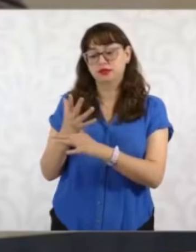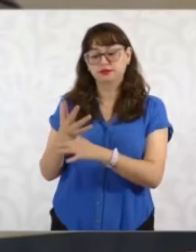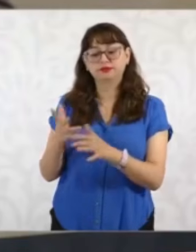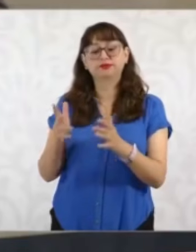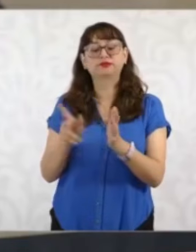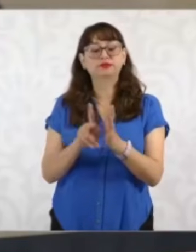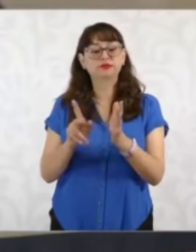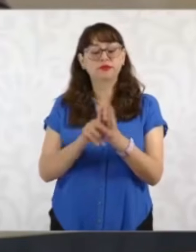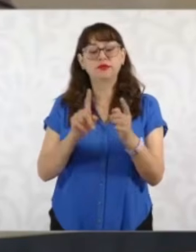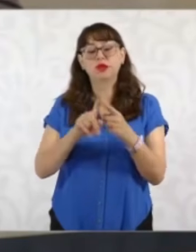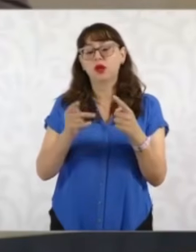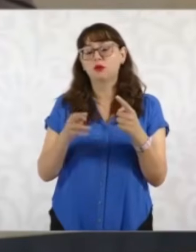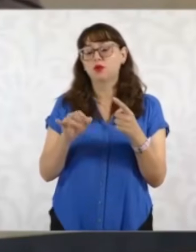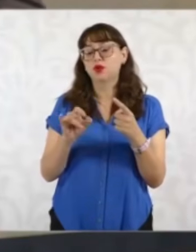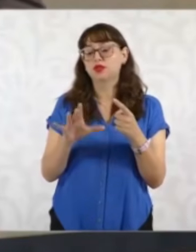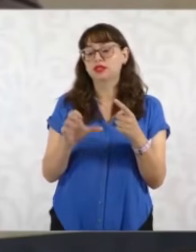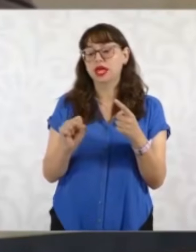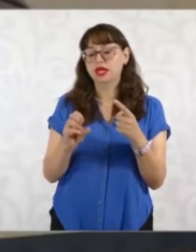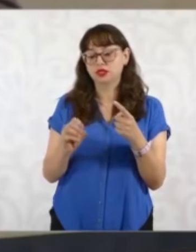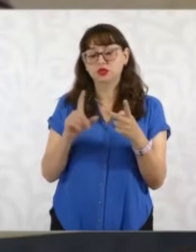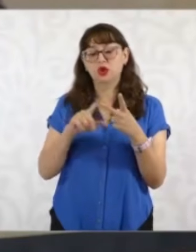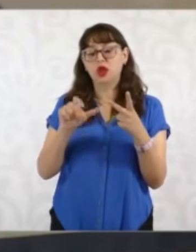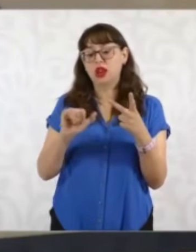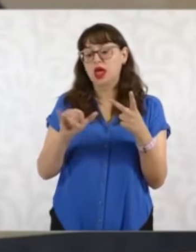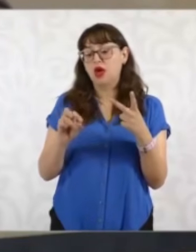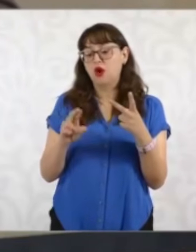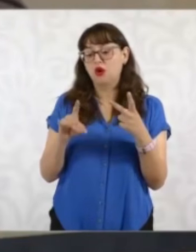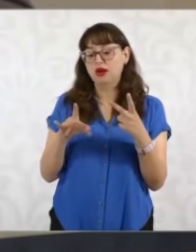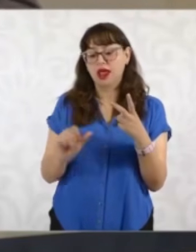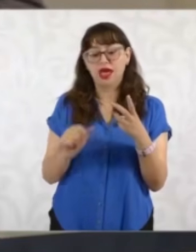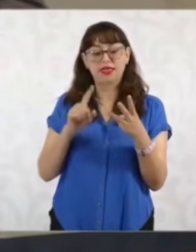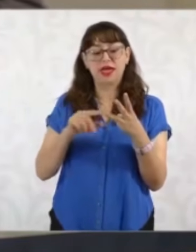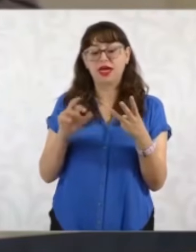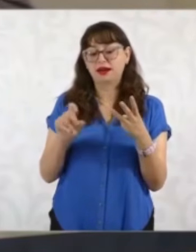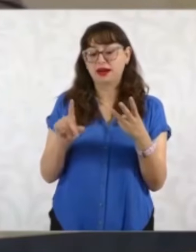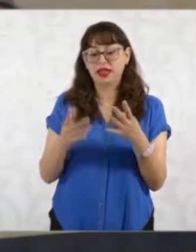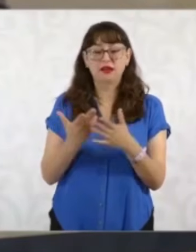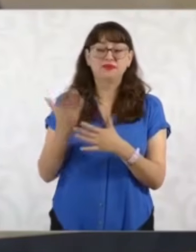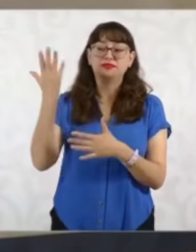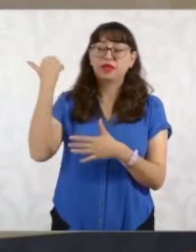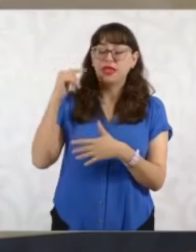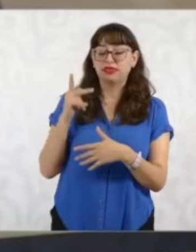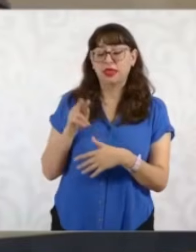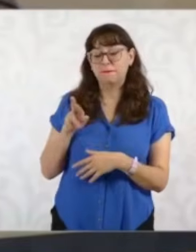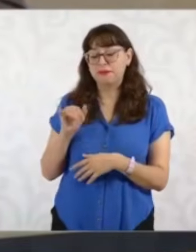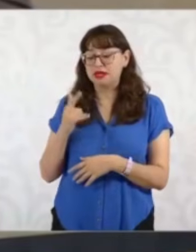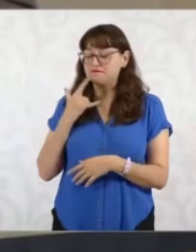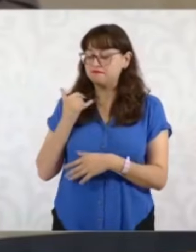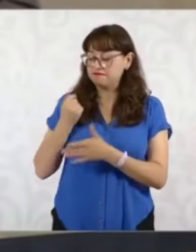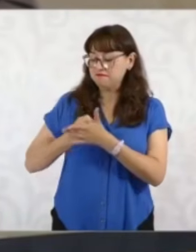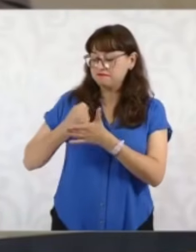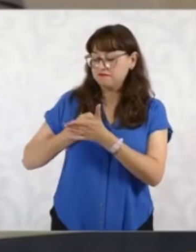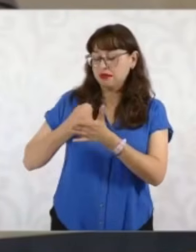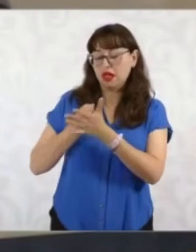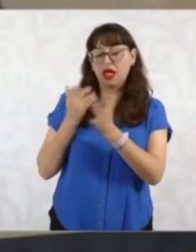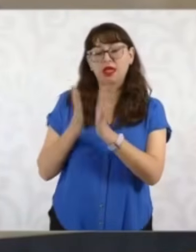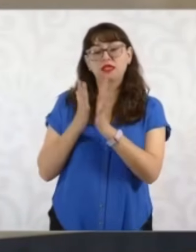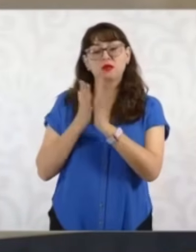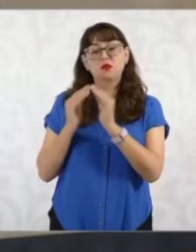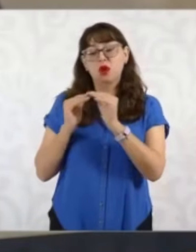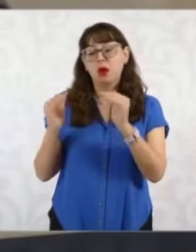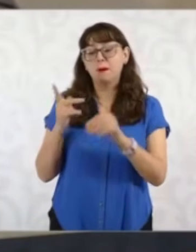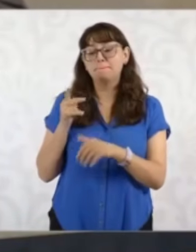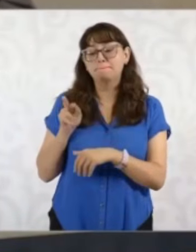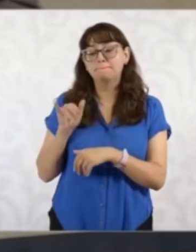Jornada, Vuelta, Radio Red y muchos otros medios que lucharon por la democracia en tiempos del PRI estarían censurados por el